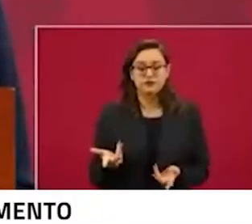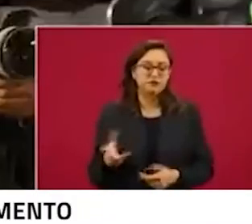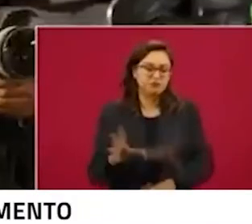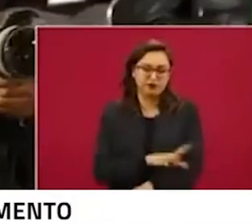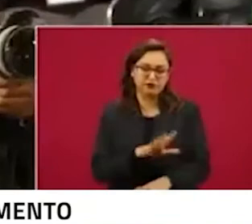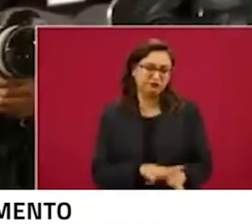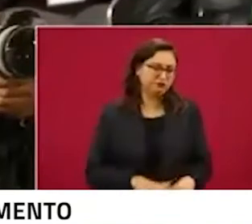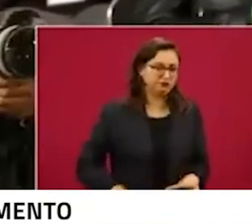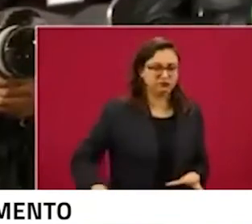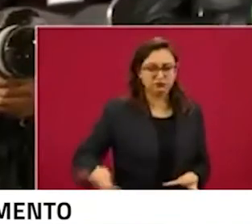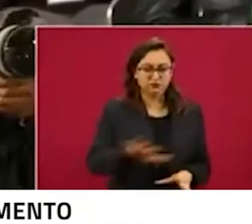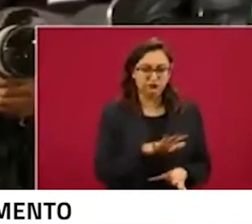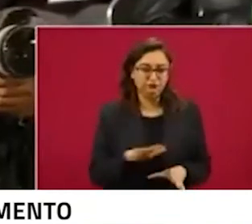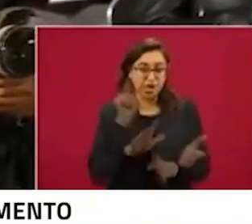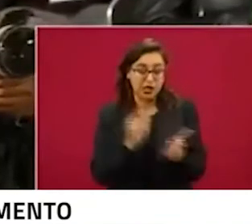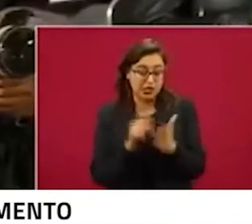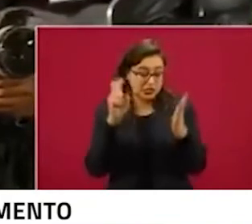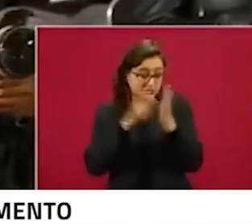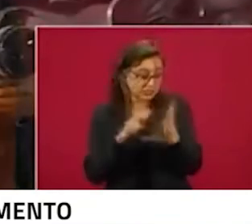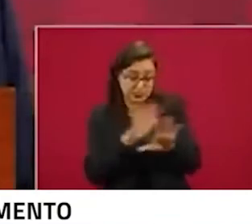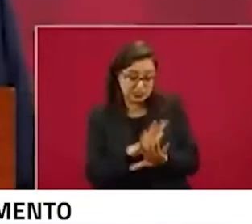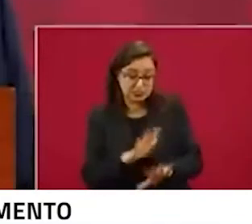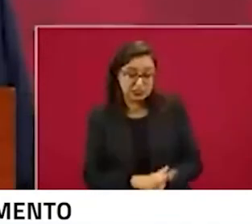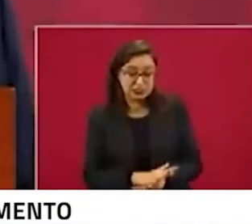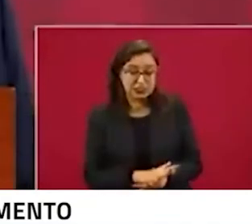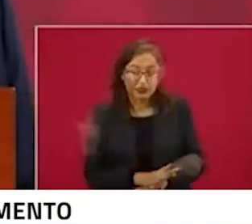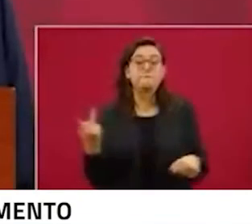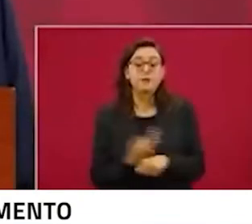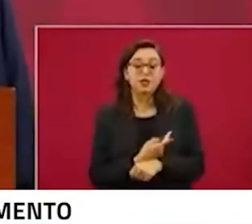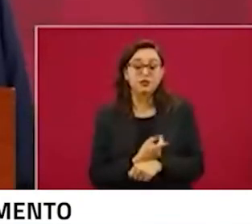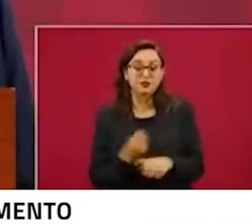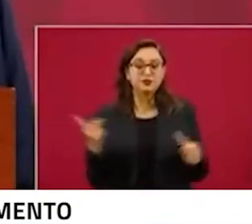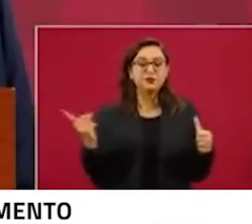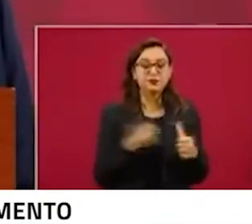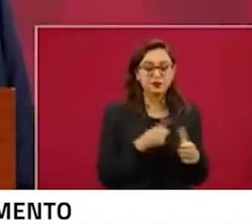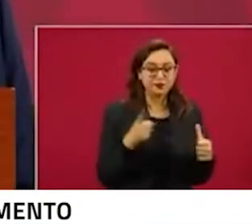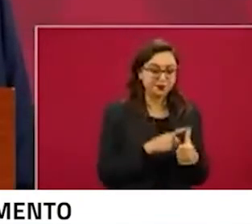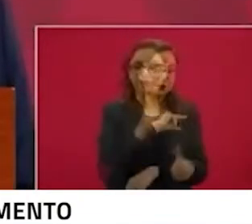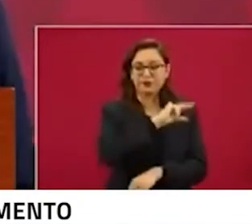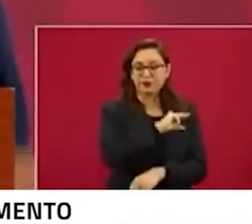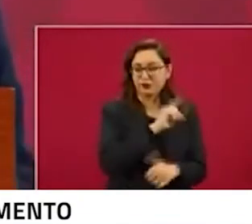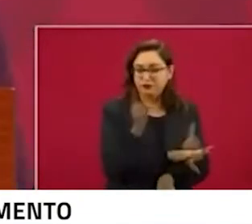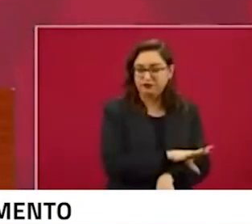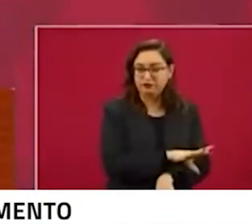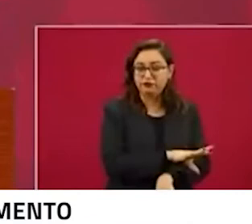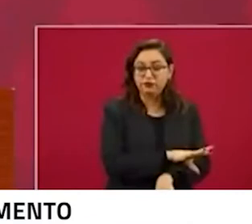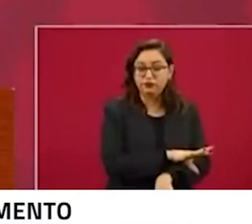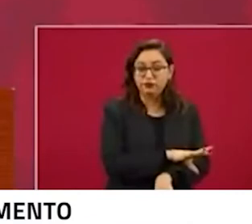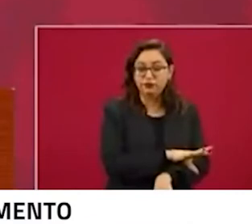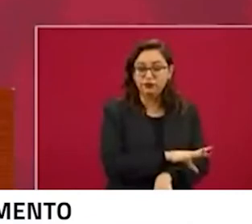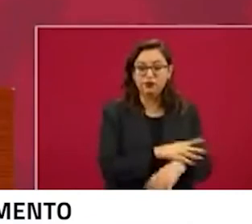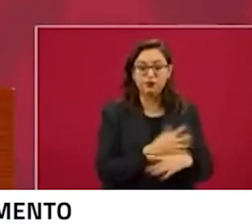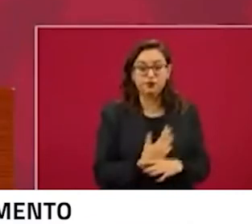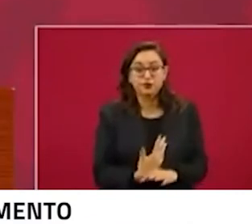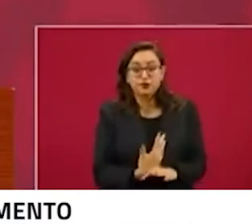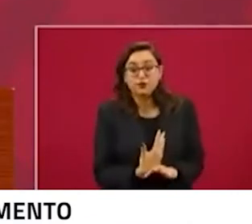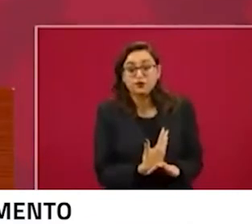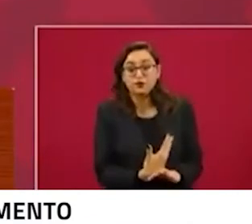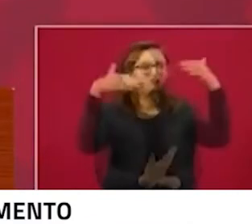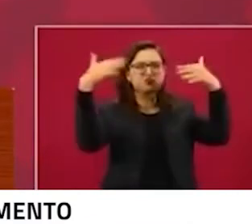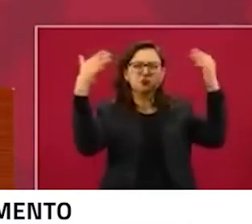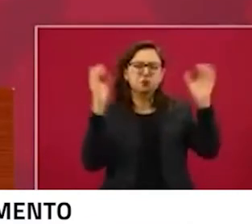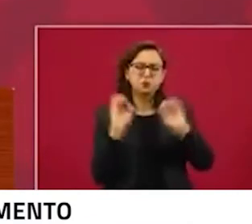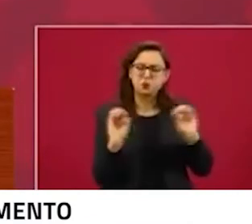energético, por las reformas a la ley, se les dio preferencia a esas plantas de generación con el argumento de que no